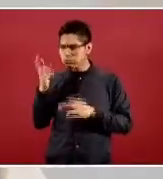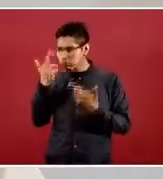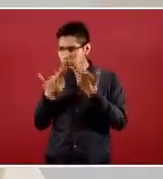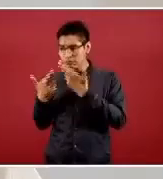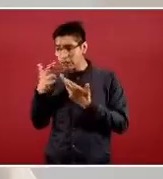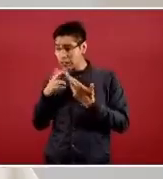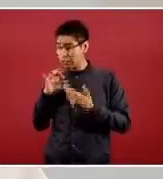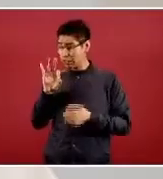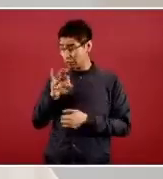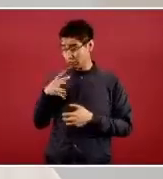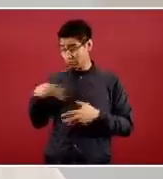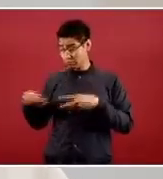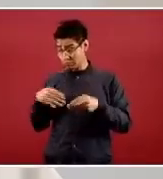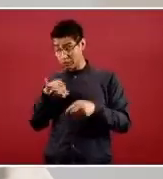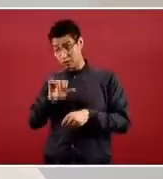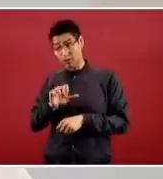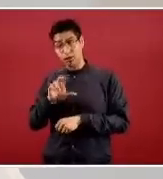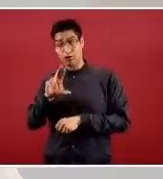compañeros de trabajo.